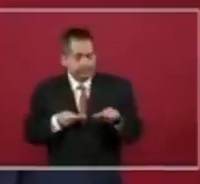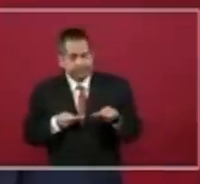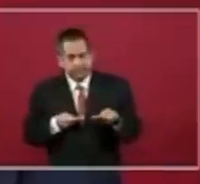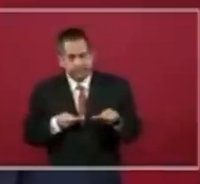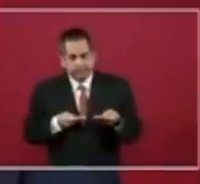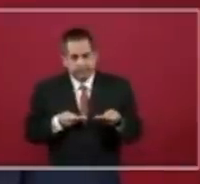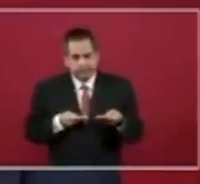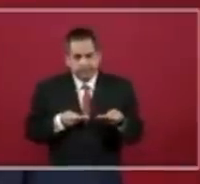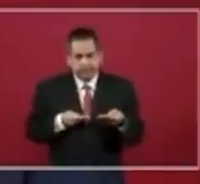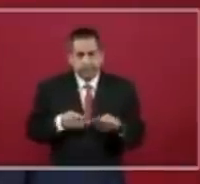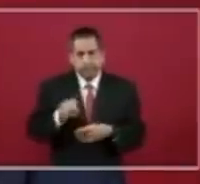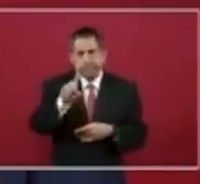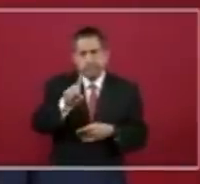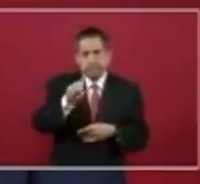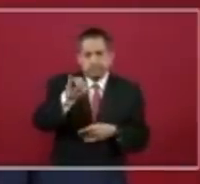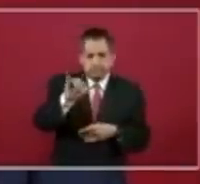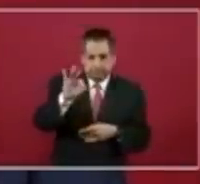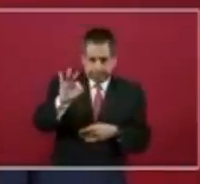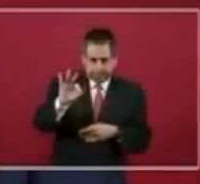El DIF